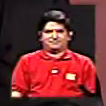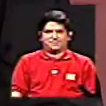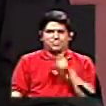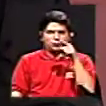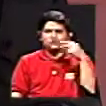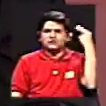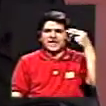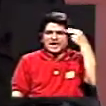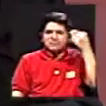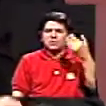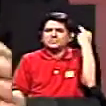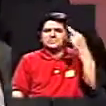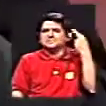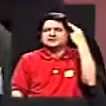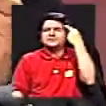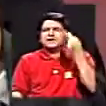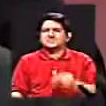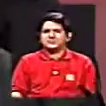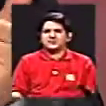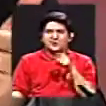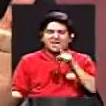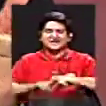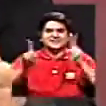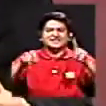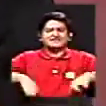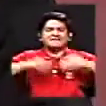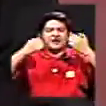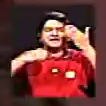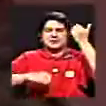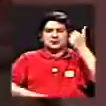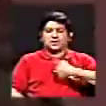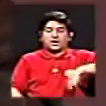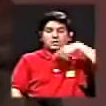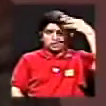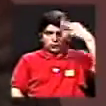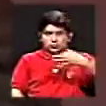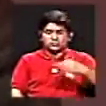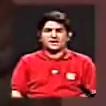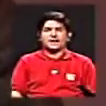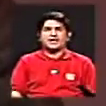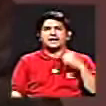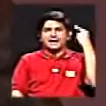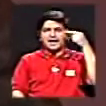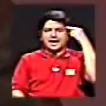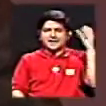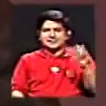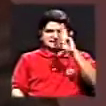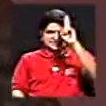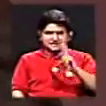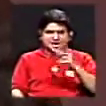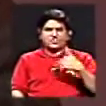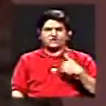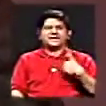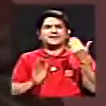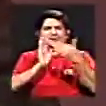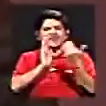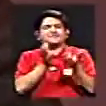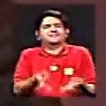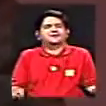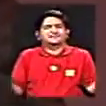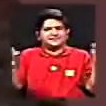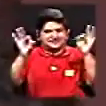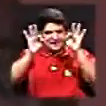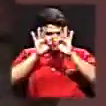su hipótesis de por qué existen esas diferencias? A nosotros nos parece que a nivel del Estado costarricense ha habido un deterioro muy